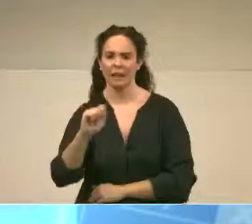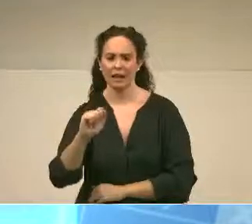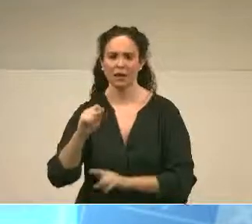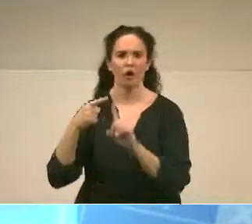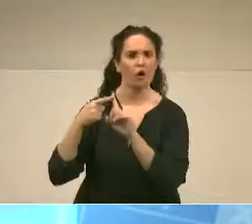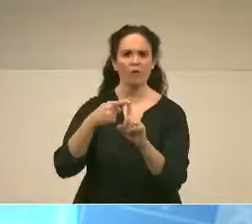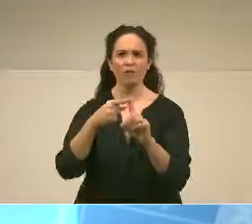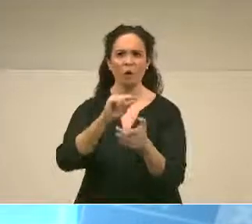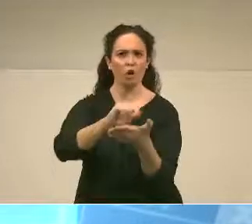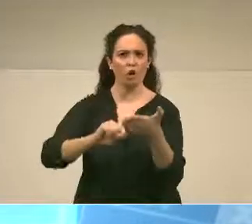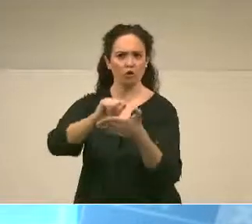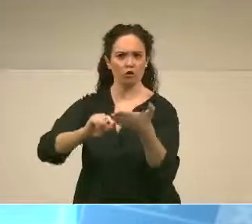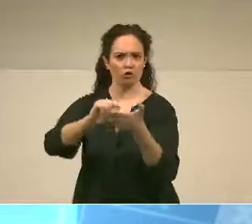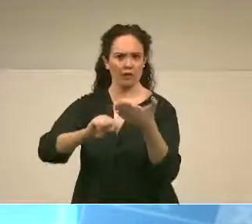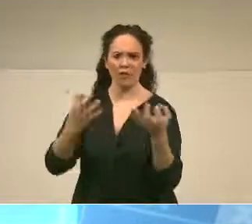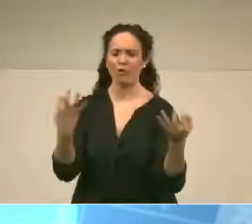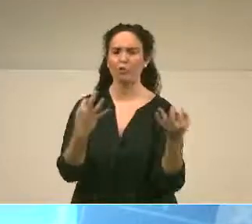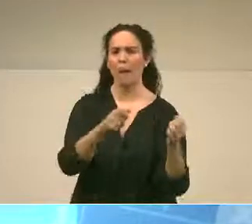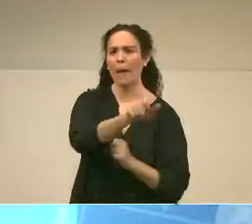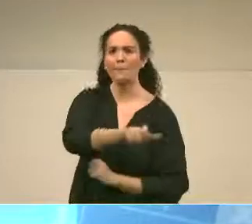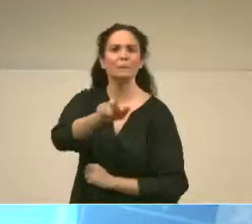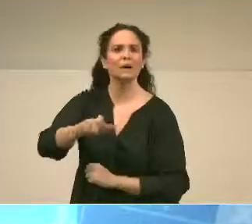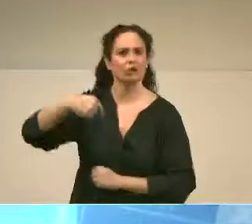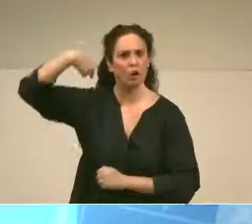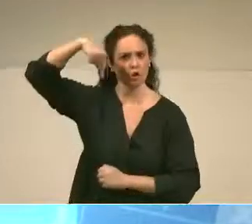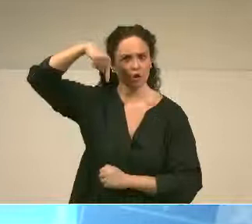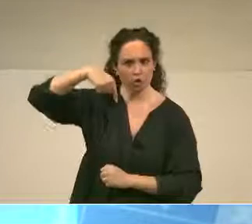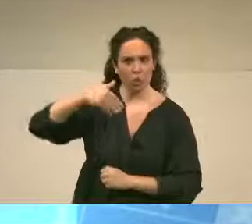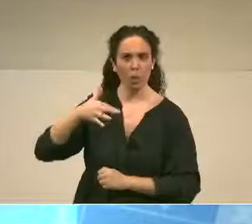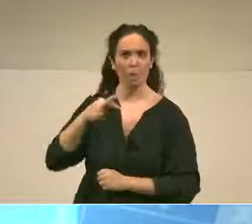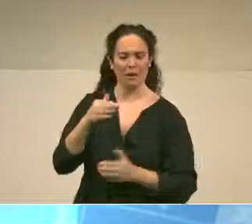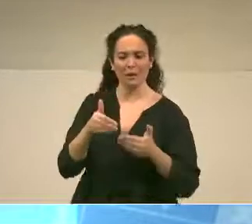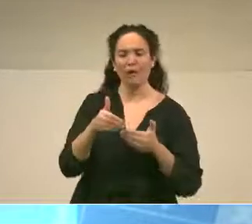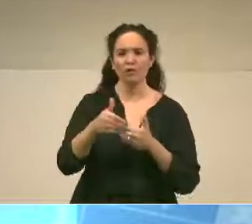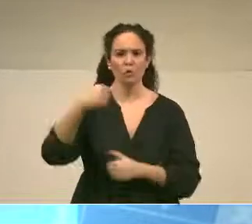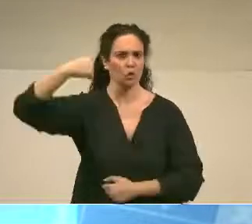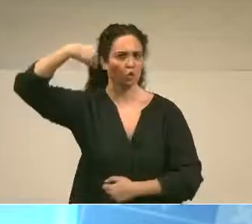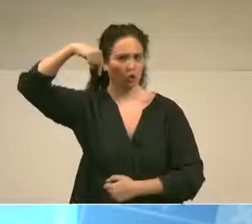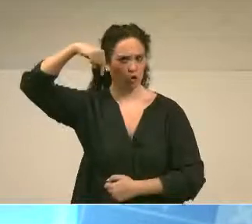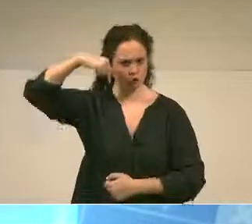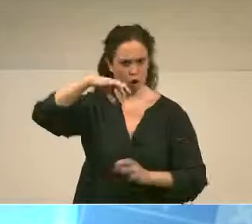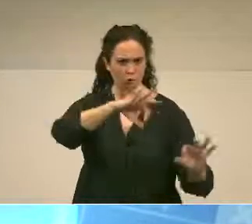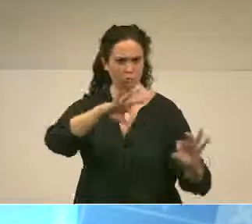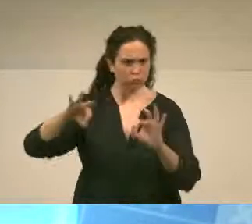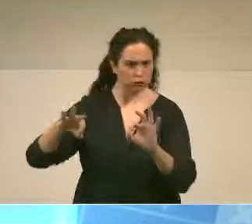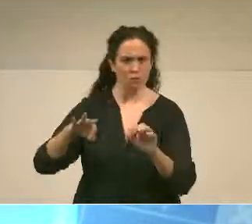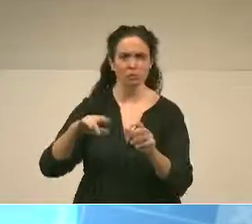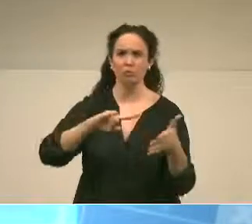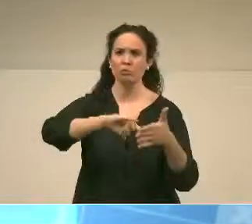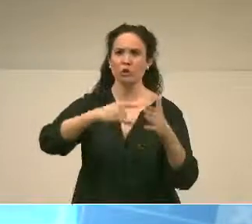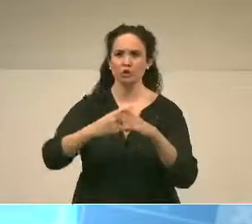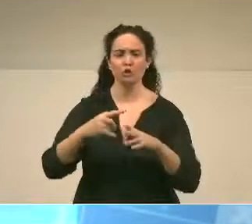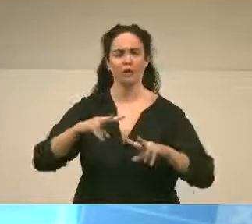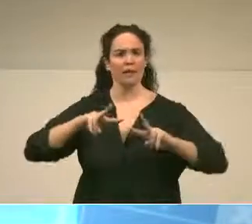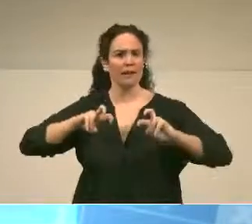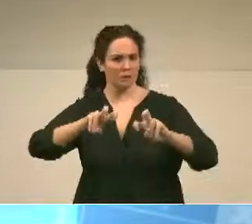para la contratación de personal doctorando y la realización de nuevos doctorados industriales en proyectos de I+D en